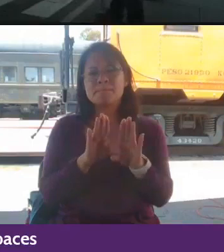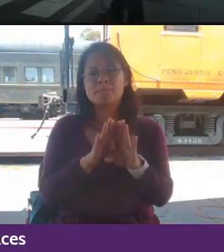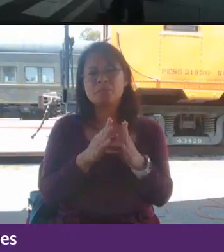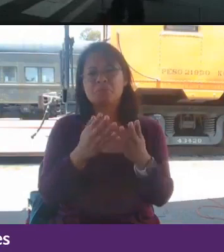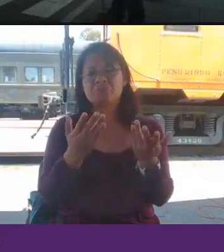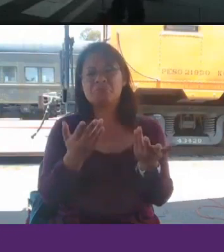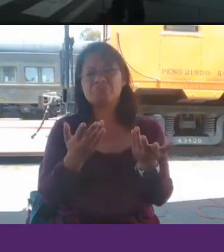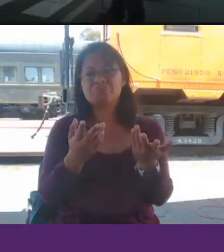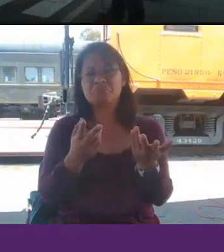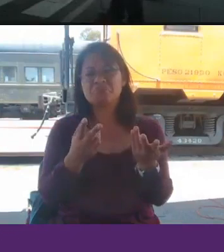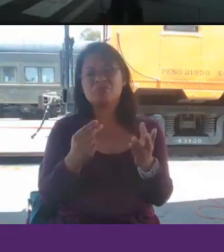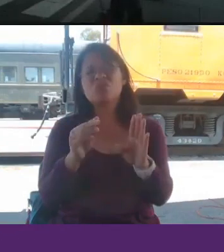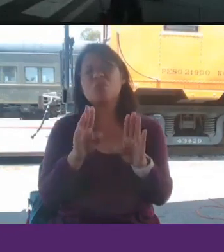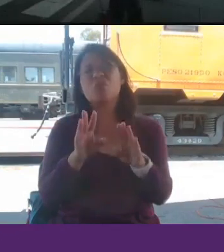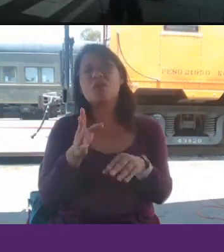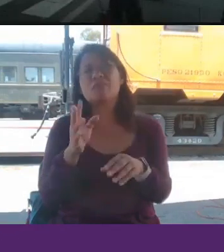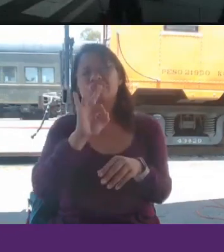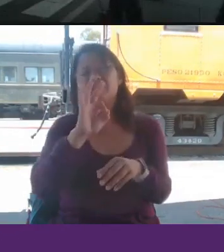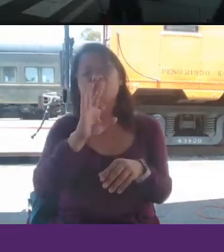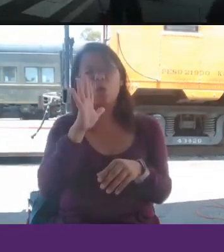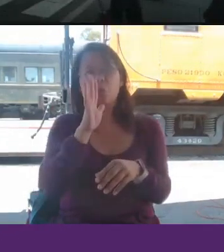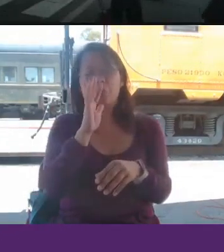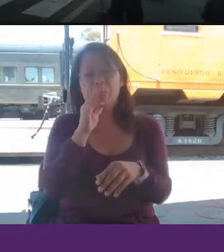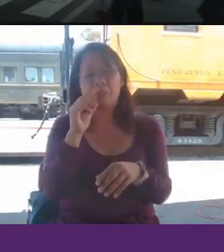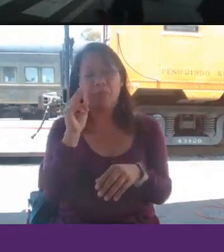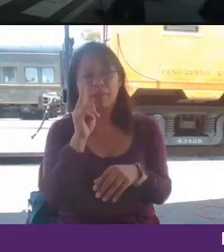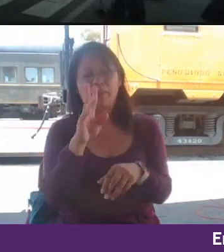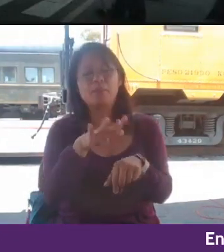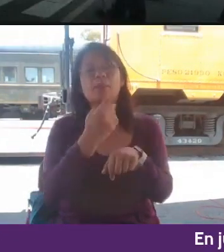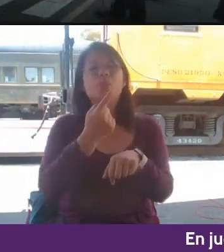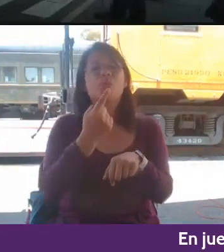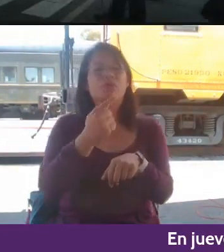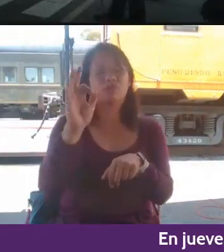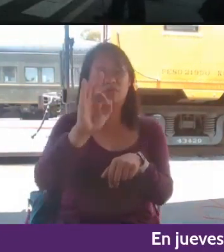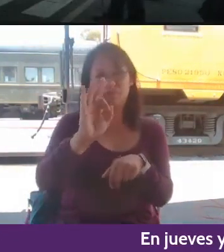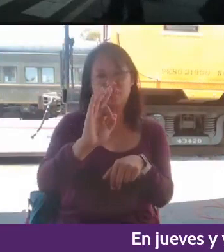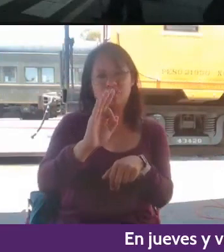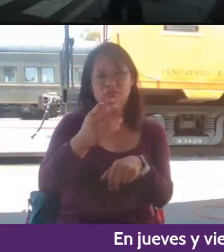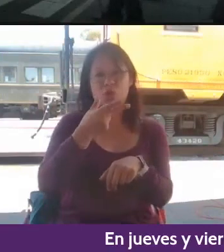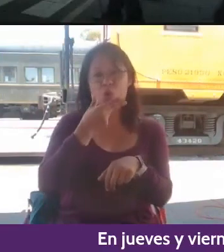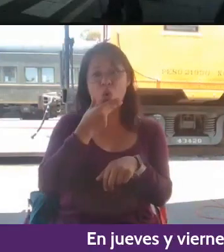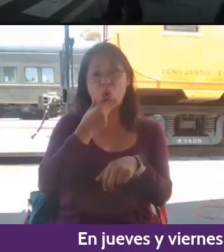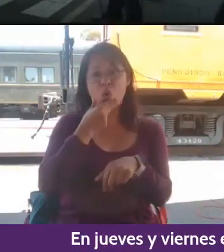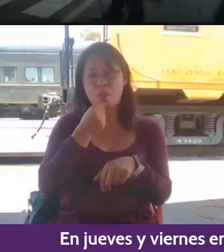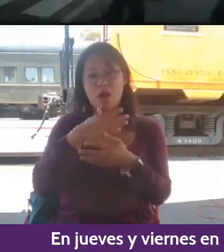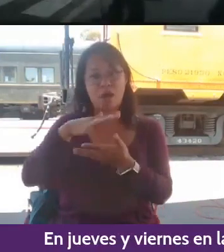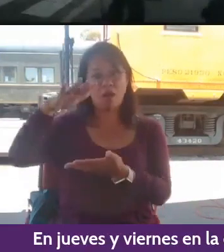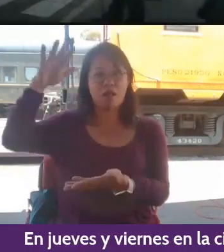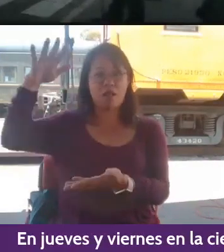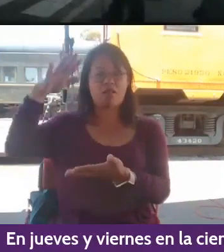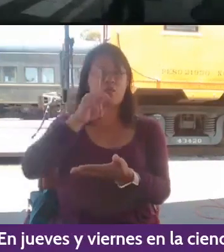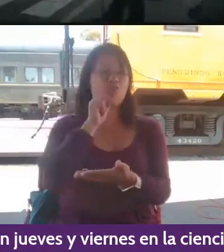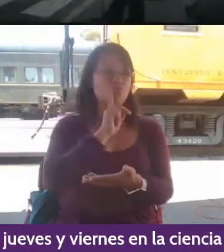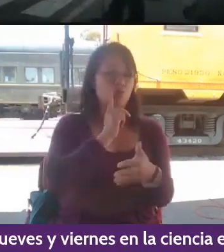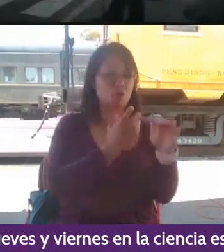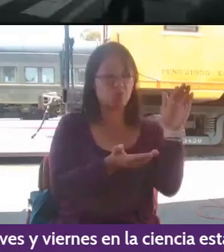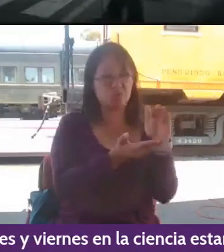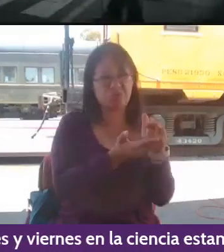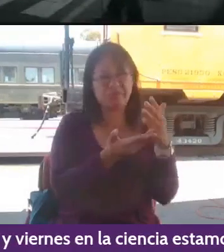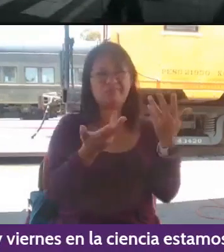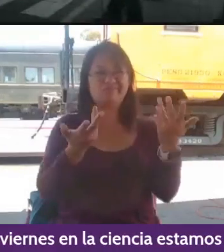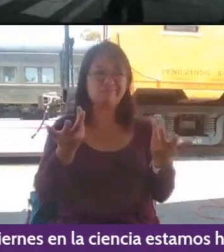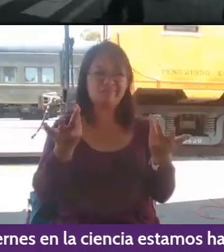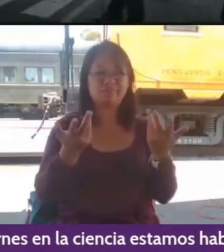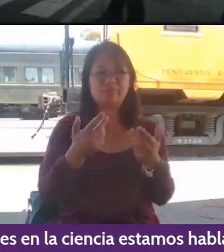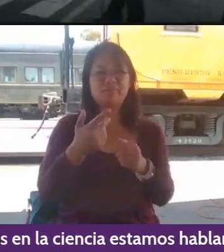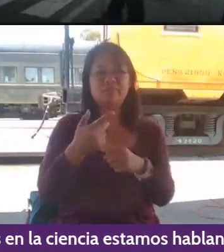podamos apreciar nosotros, ya que puedes tener un macho muy grandote o una hembra muy chiquita y ya no vas a poder. Para eso lo que